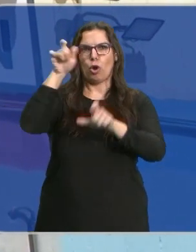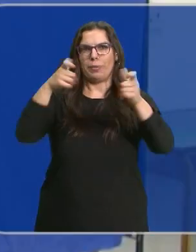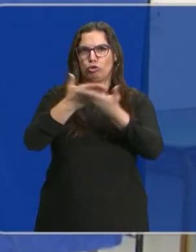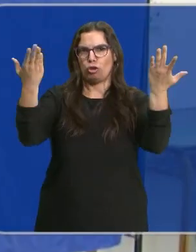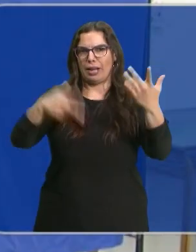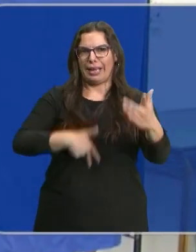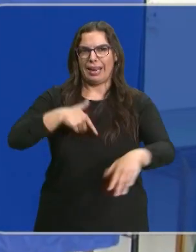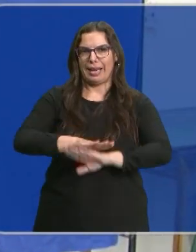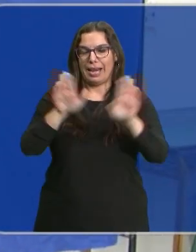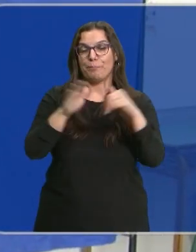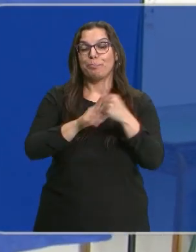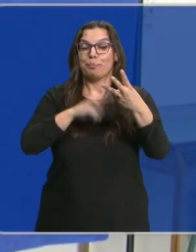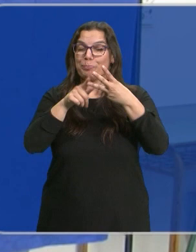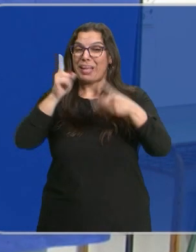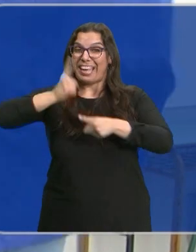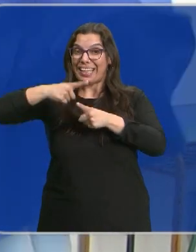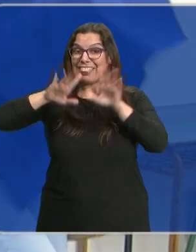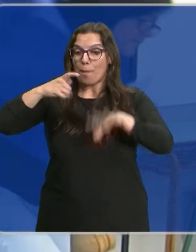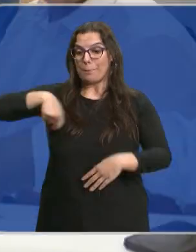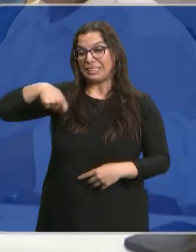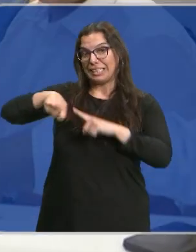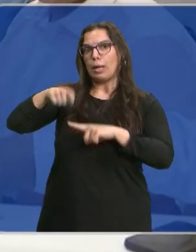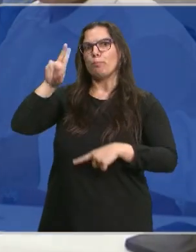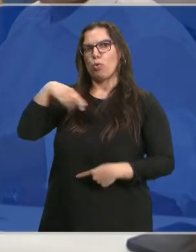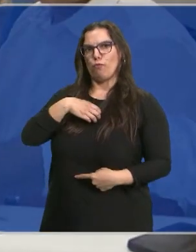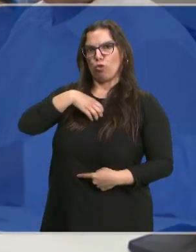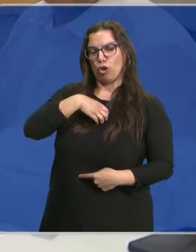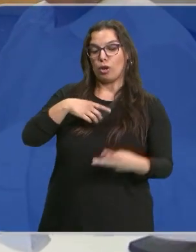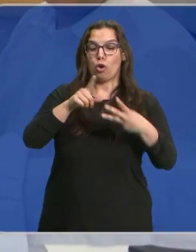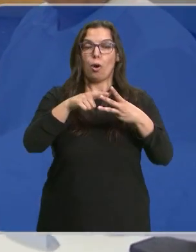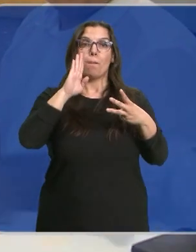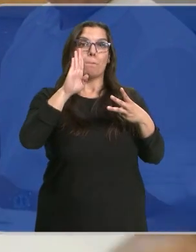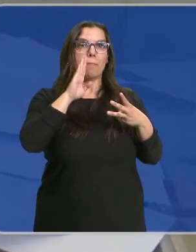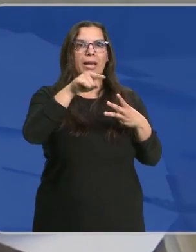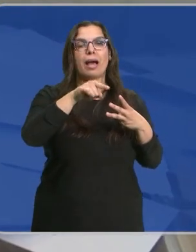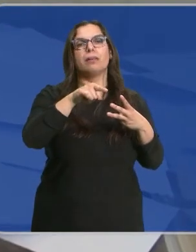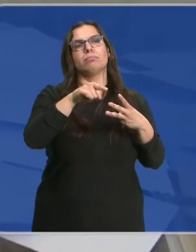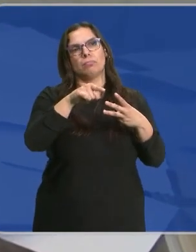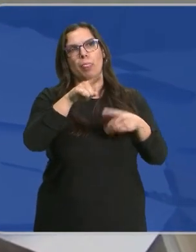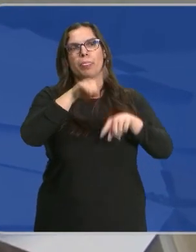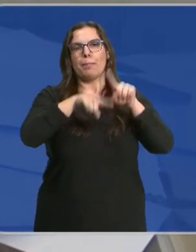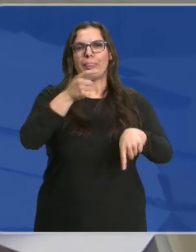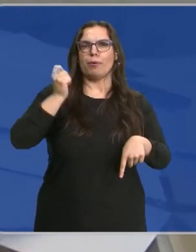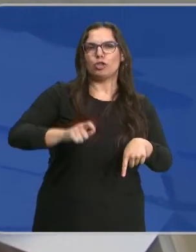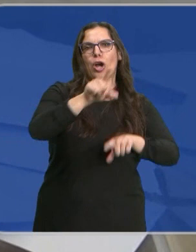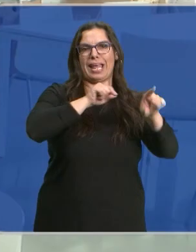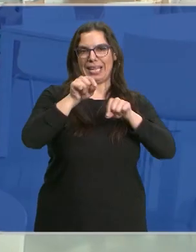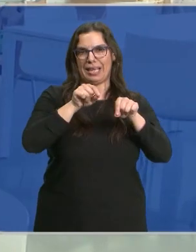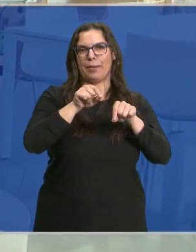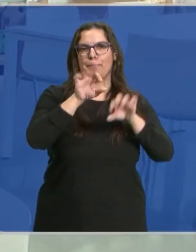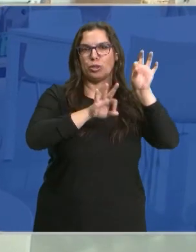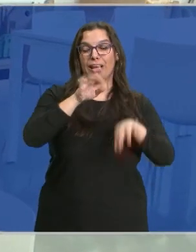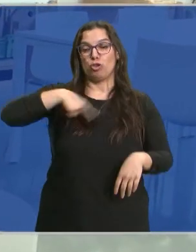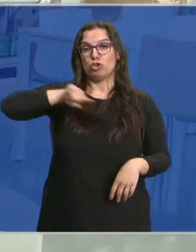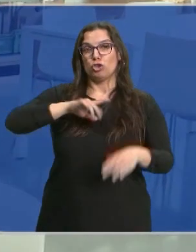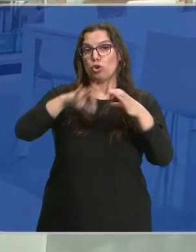ciudadanos. Aunque en el caso griego el presidente de la mesa es un funcionario y en el belga parte de la mesa se elige por su profesión. En España llevamos